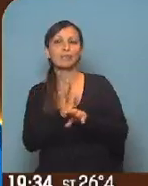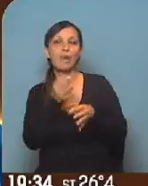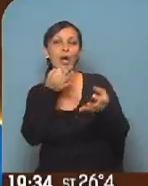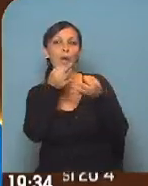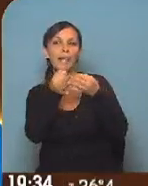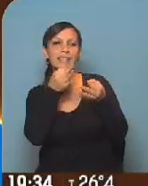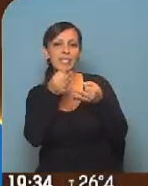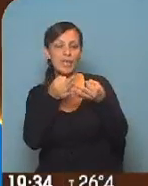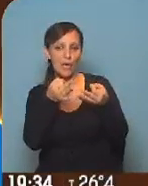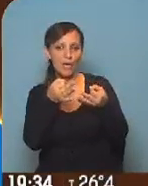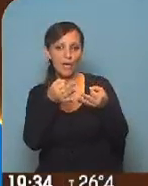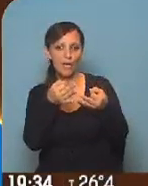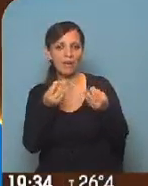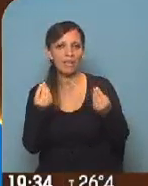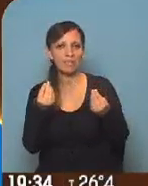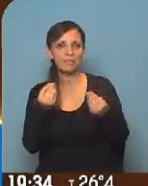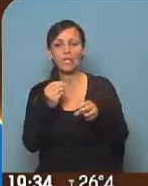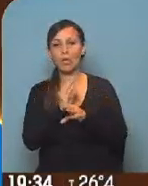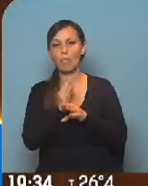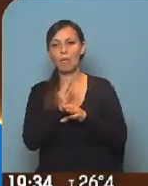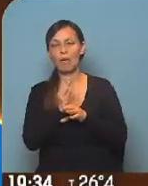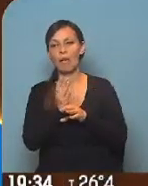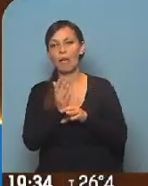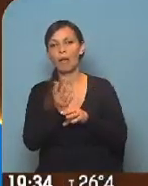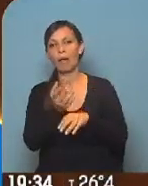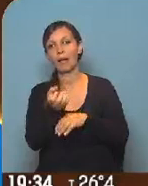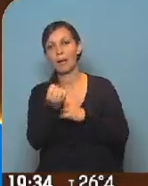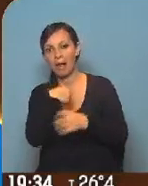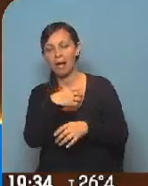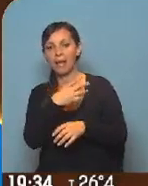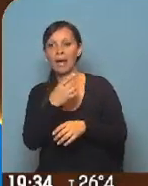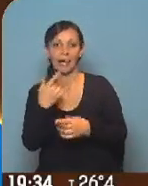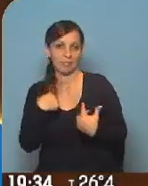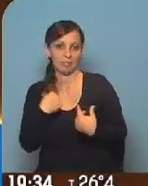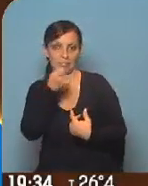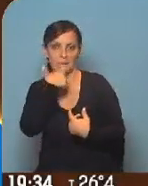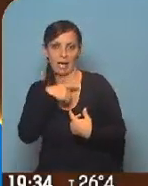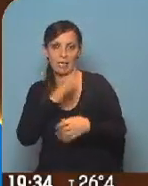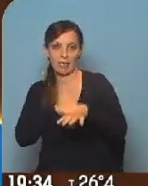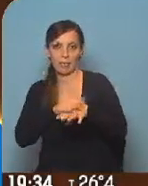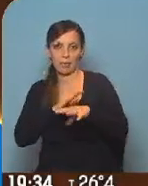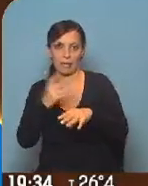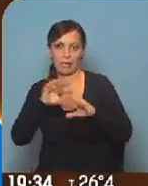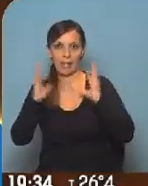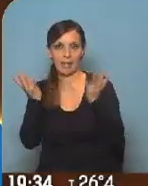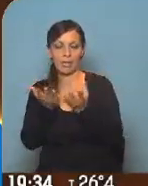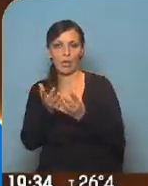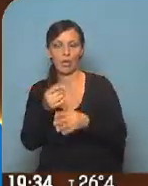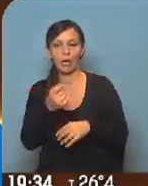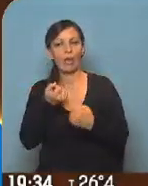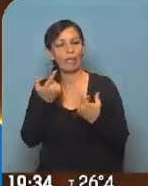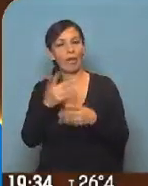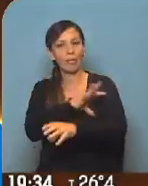que sin duda lo pasaba por encima en relación con su propia condición de anfitrión, ¿no? Digamos, y la verdad es que lo quiso vincular un poco